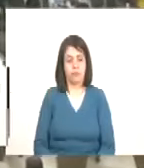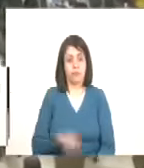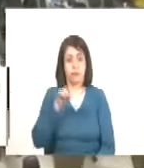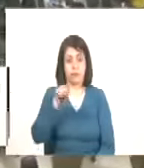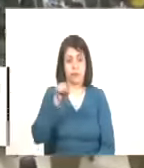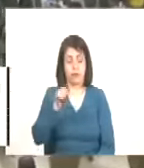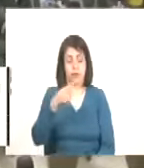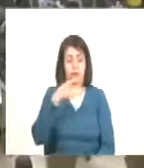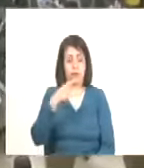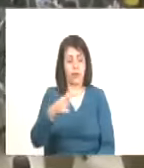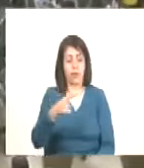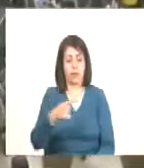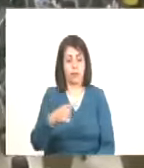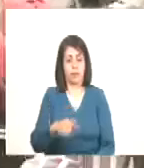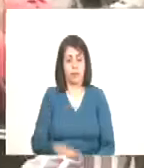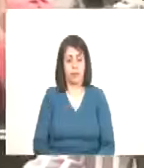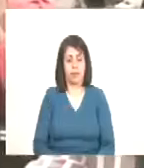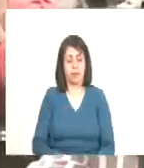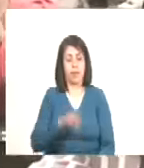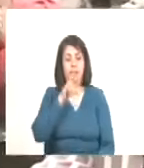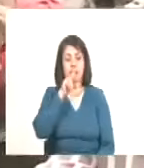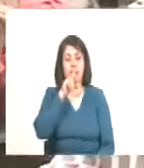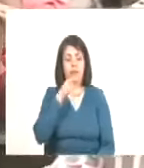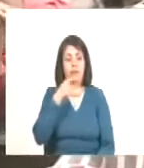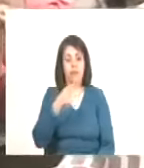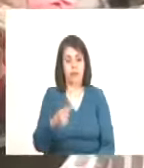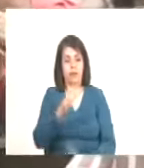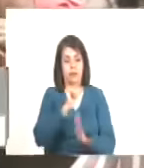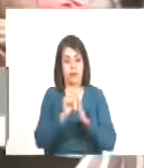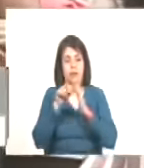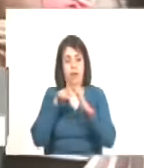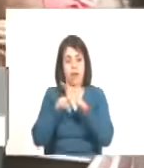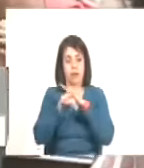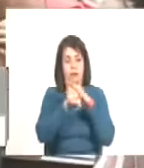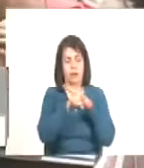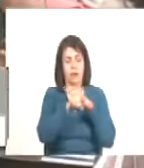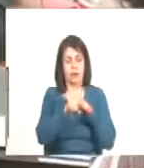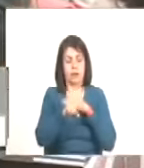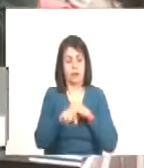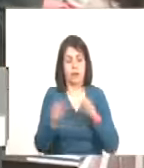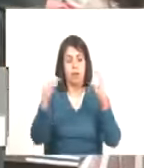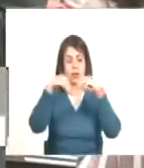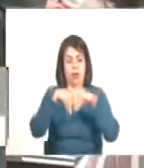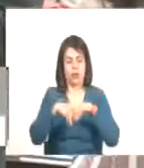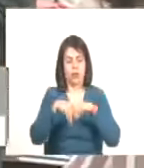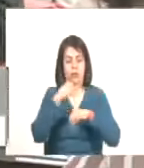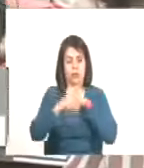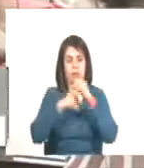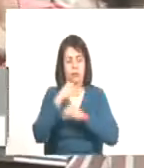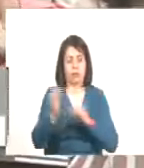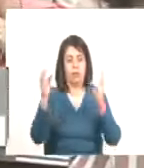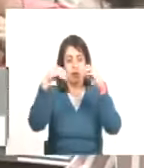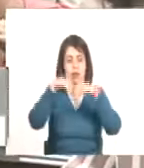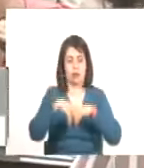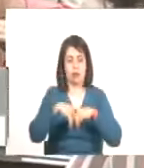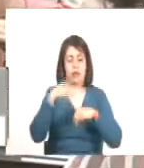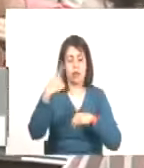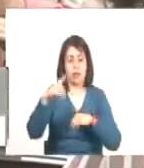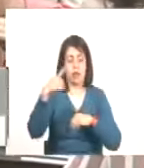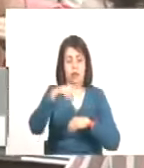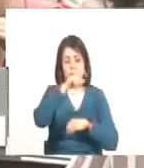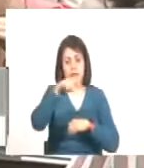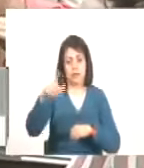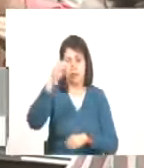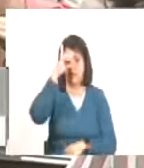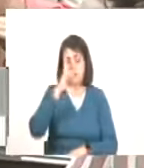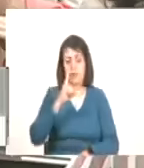Precisamente como estamos hablando en el capítulo de accesibilidad y de acuerdo a lo suscrito en la Convención sobre los Derechos de las